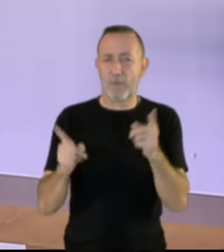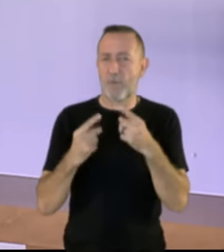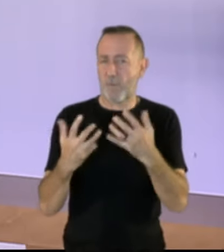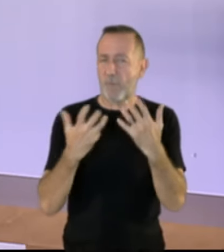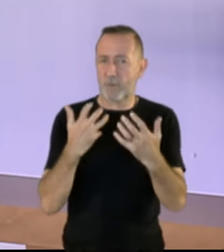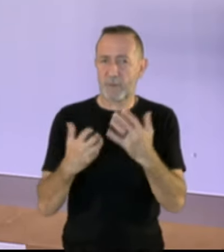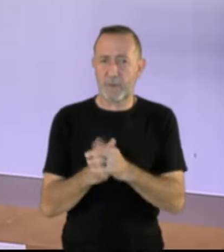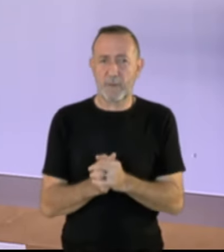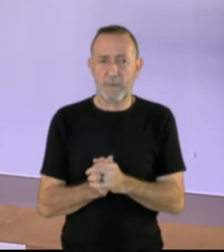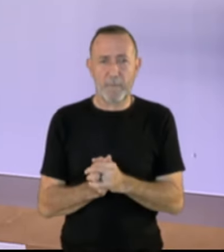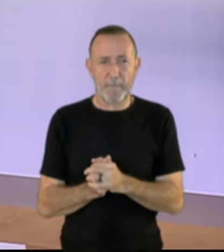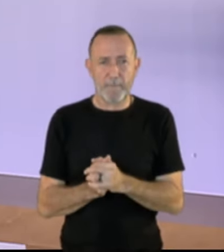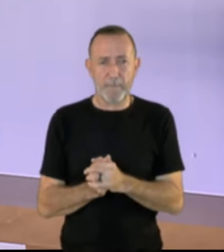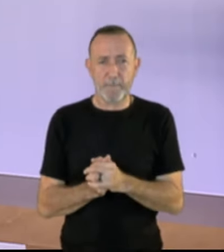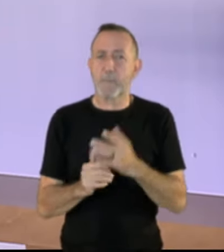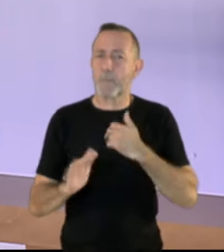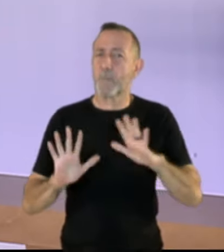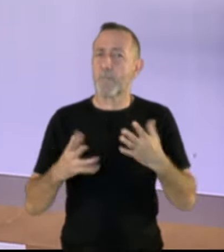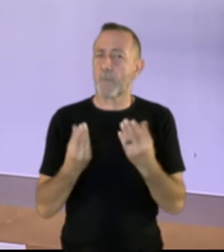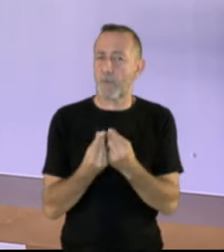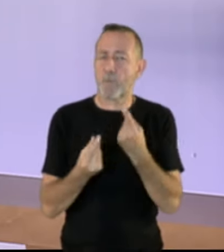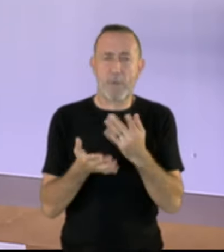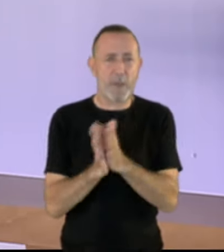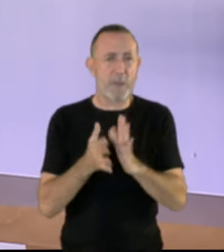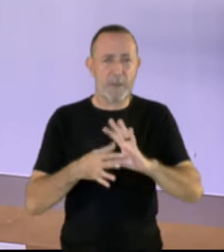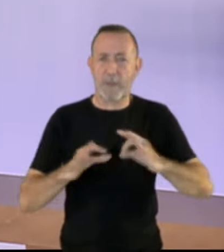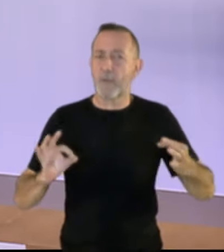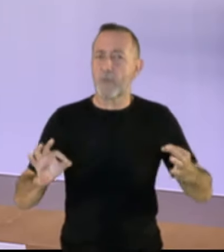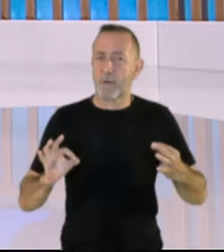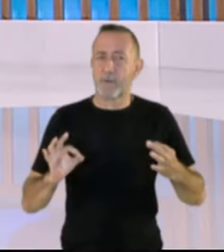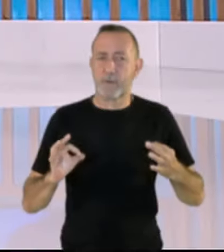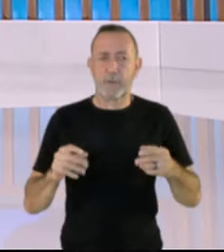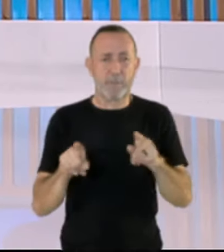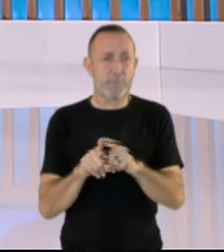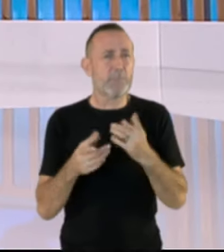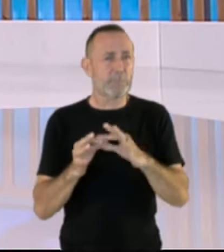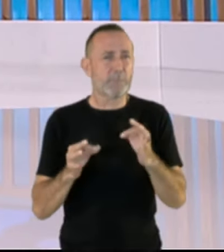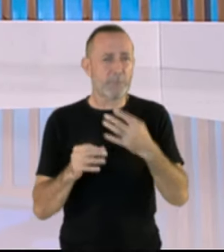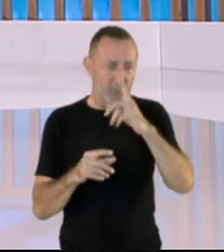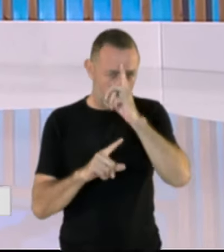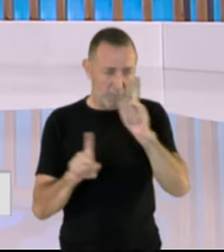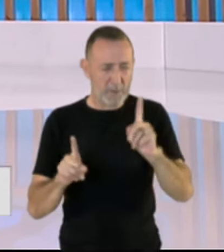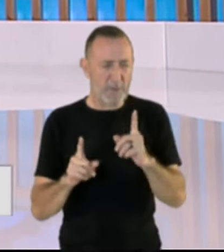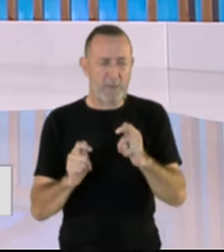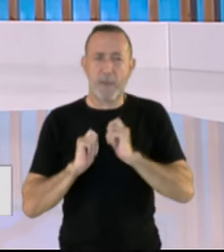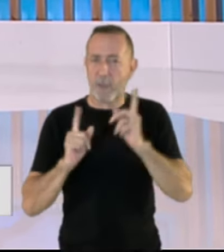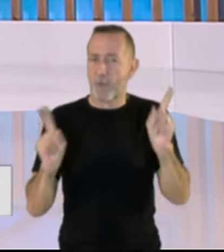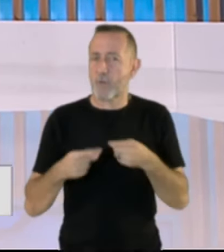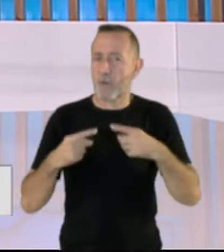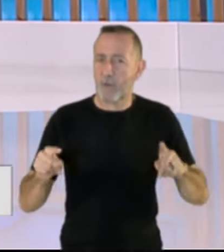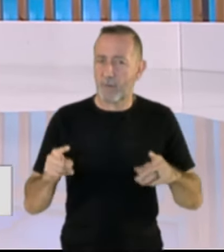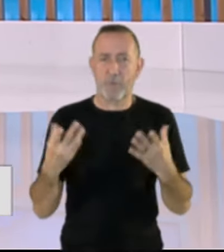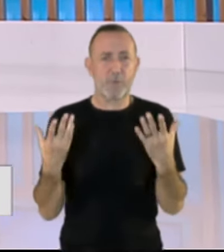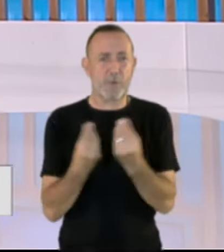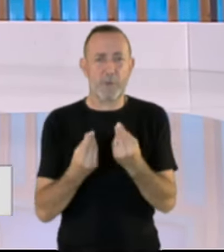buenos colegas porque el buen reggaetón nunca se olvida Así que es un show lleno de energía con coreografía con con luces hablabas de